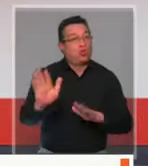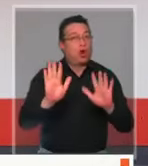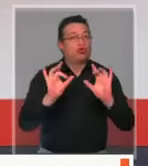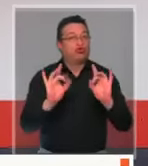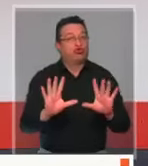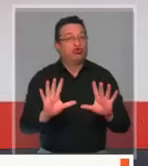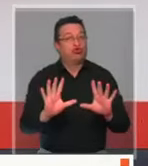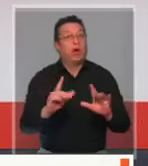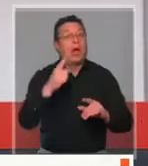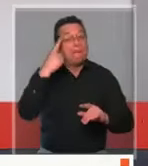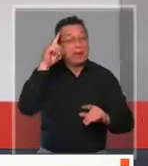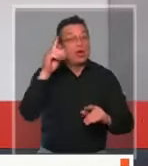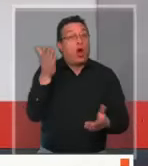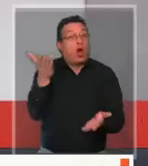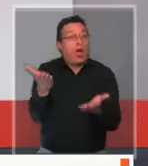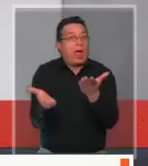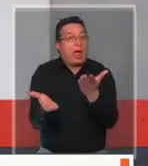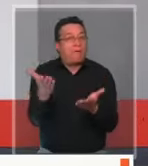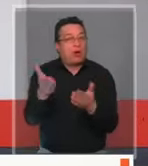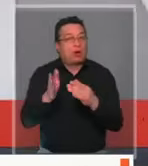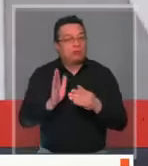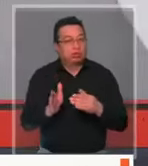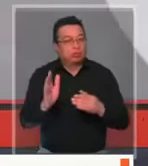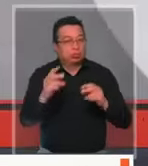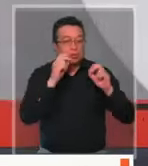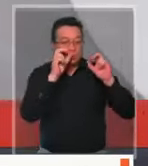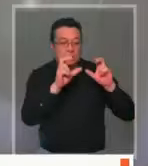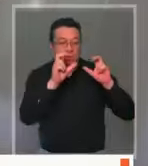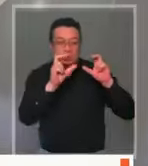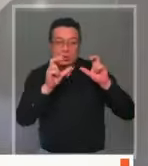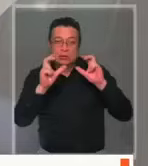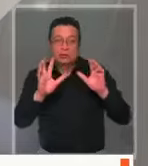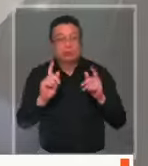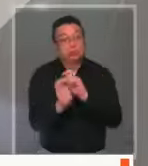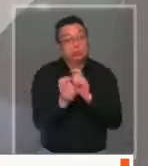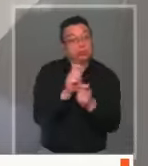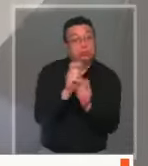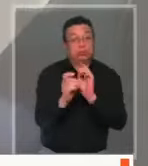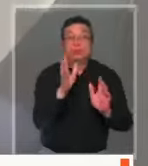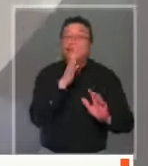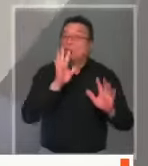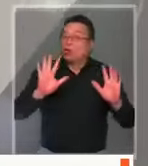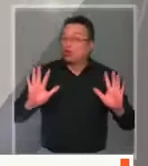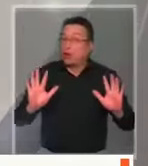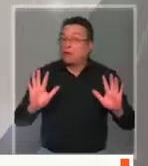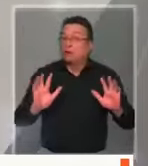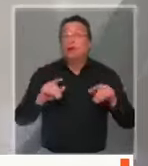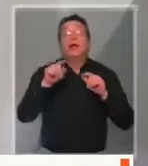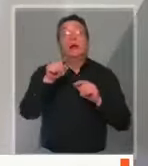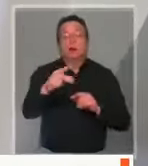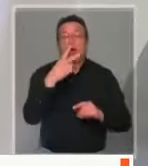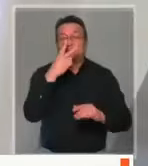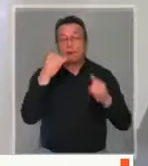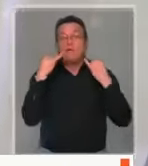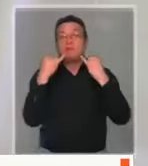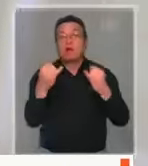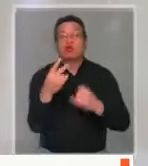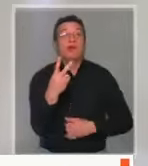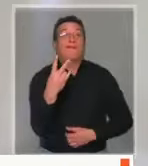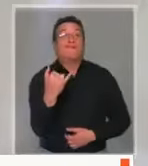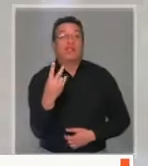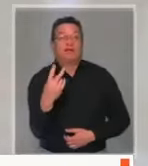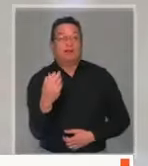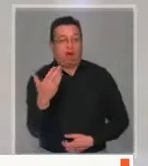que la evaluación en todo caso es constante. Vamos con Felipe Caro, comenzamos este informativo con información en vivo. Felipe,